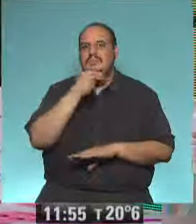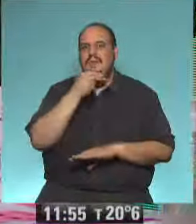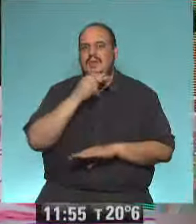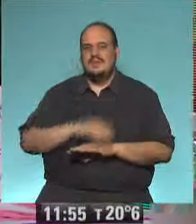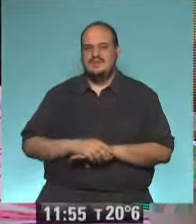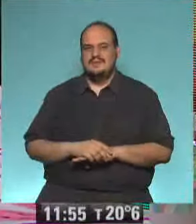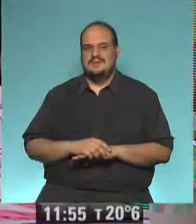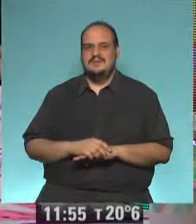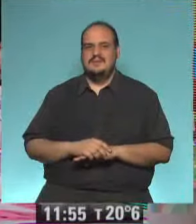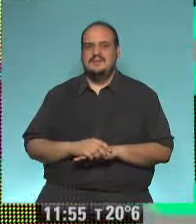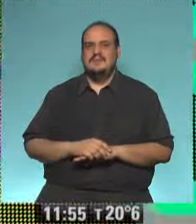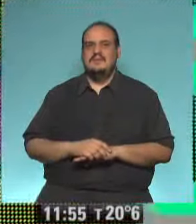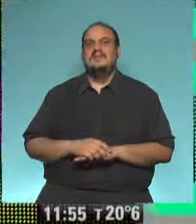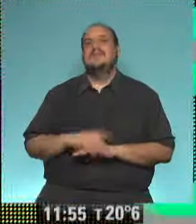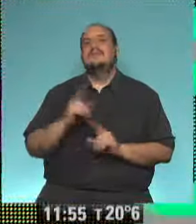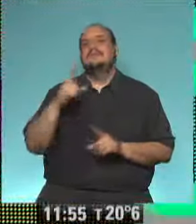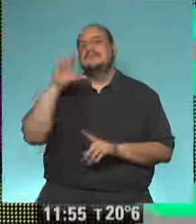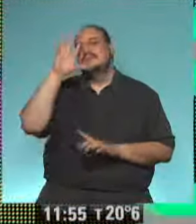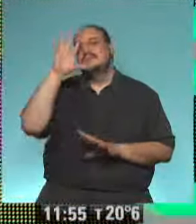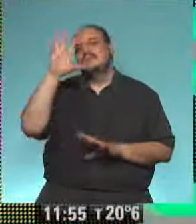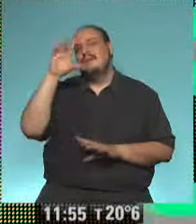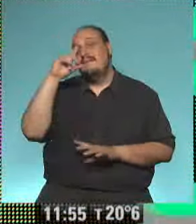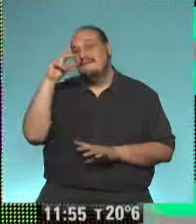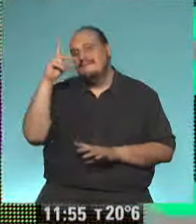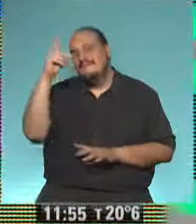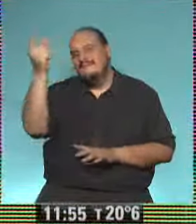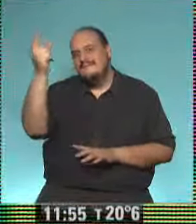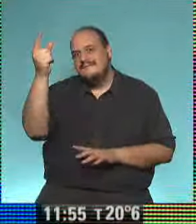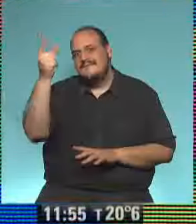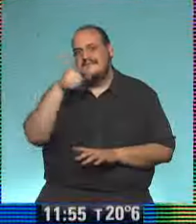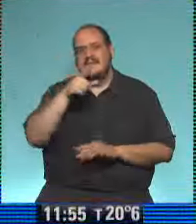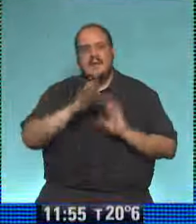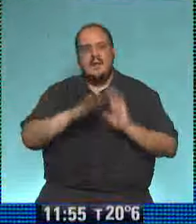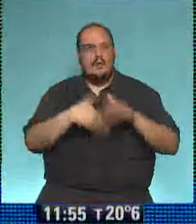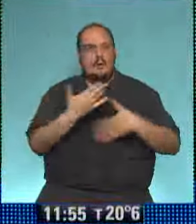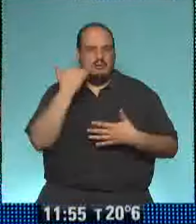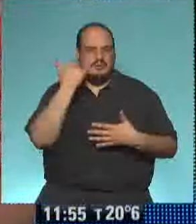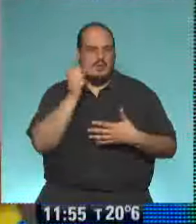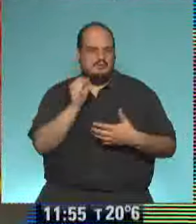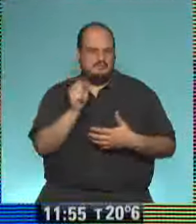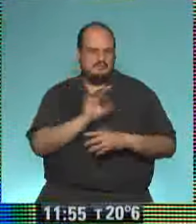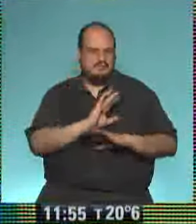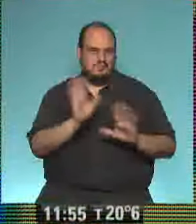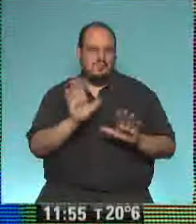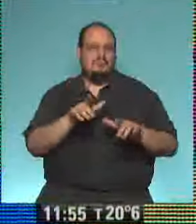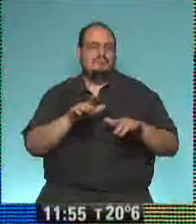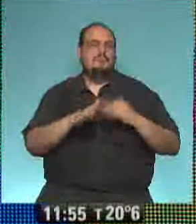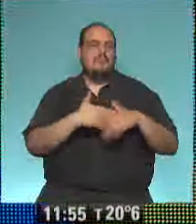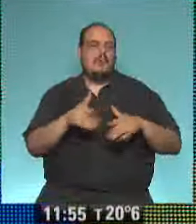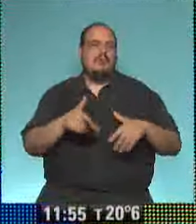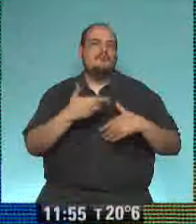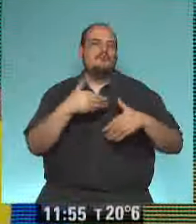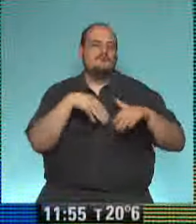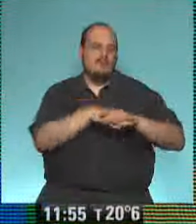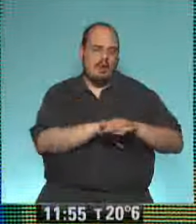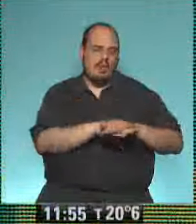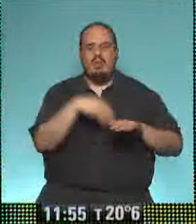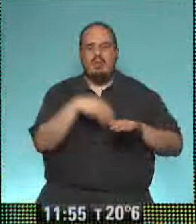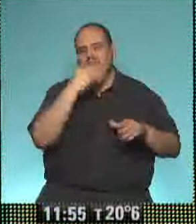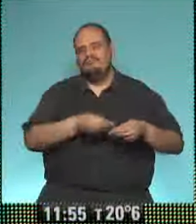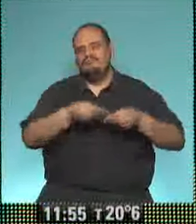por ahora. ¿Saben qué se me ocurre? ¿Qué se te ocurre? O sea, este juego ya está, ya lo tenemos, juego sí. de mesa, lo podemos guardar y volver a jugar